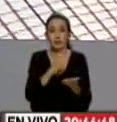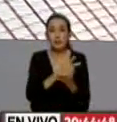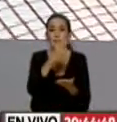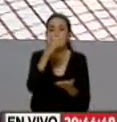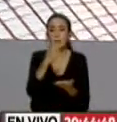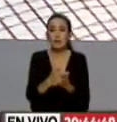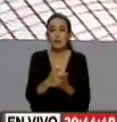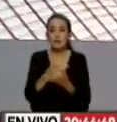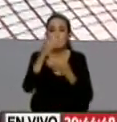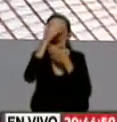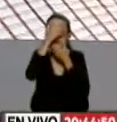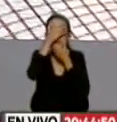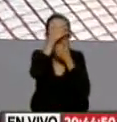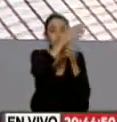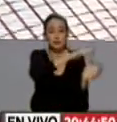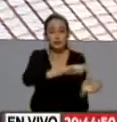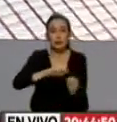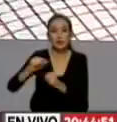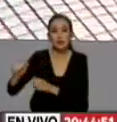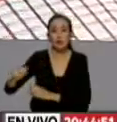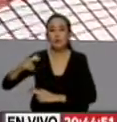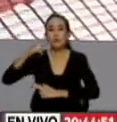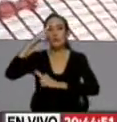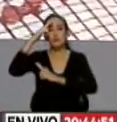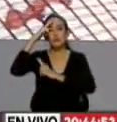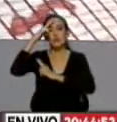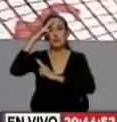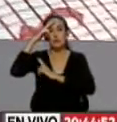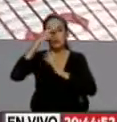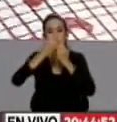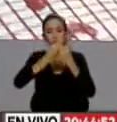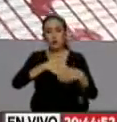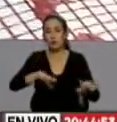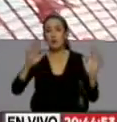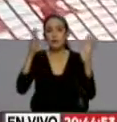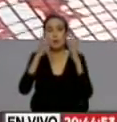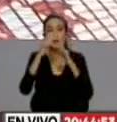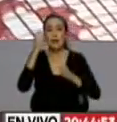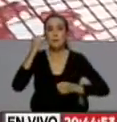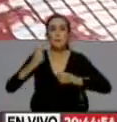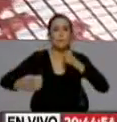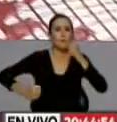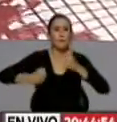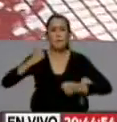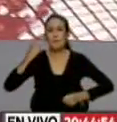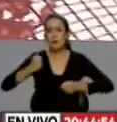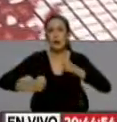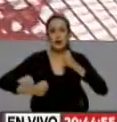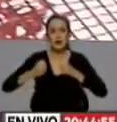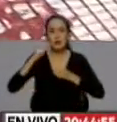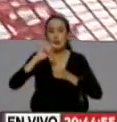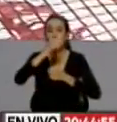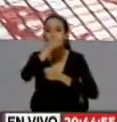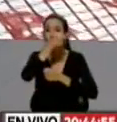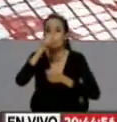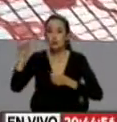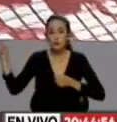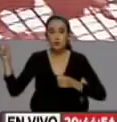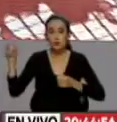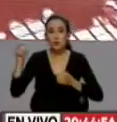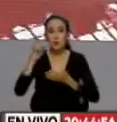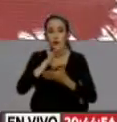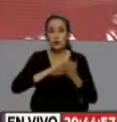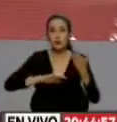como secuestro la desaparición de un soldado de quien se perdió contacto en el mes de mayo y que se encontraba en el noroccidente de la